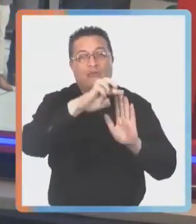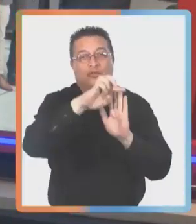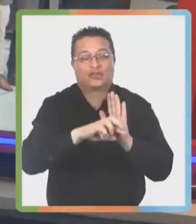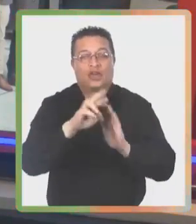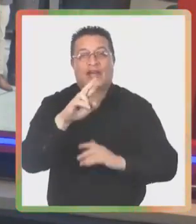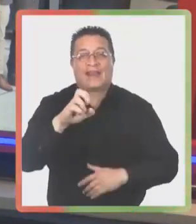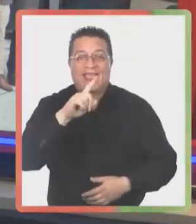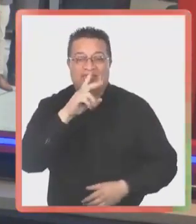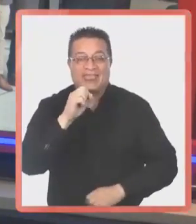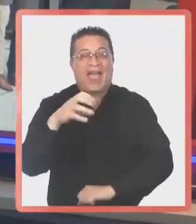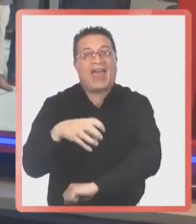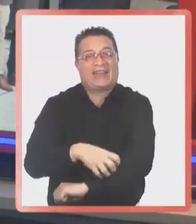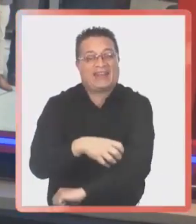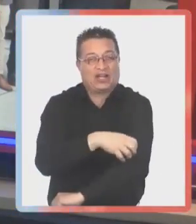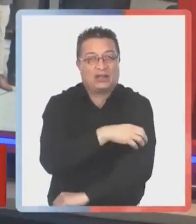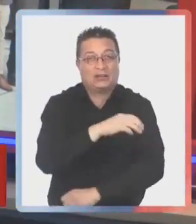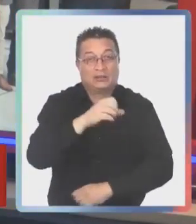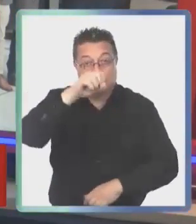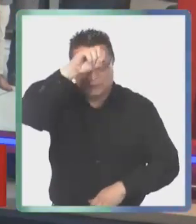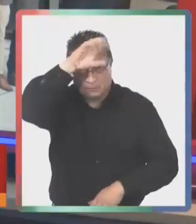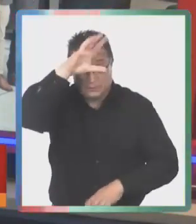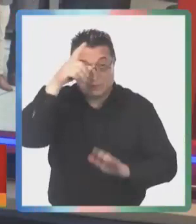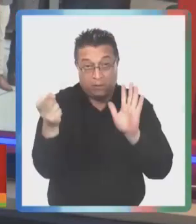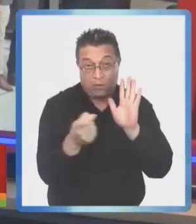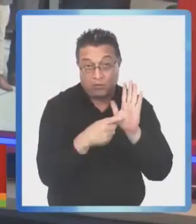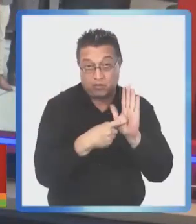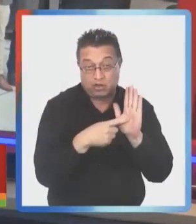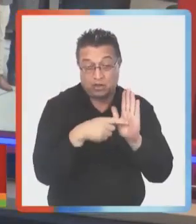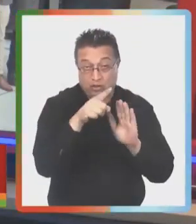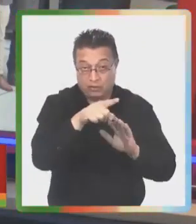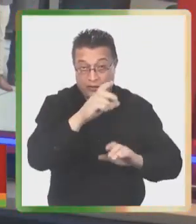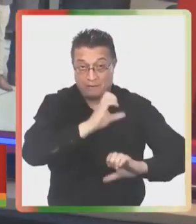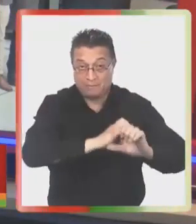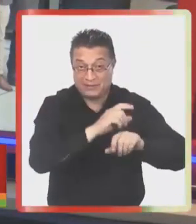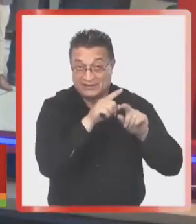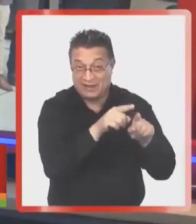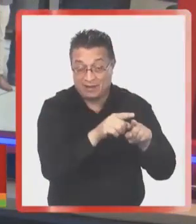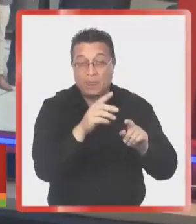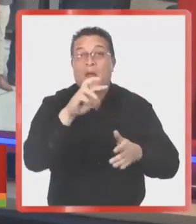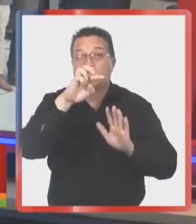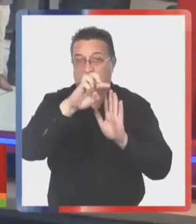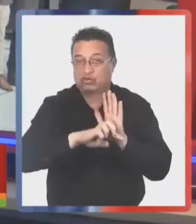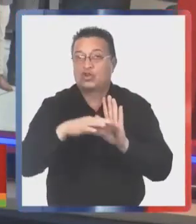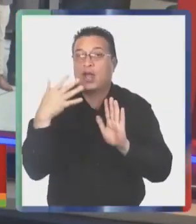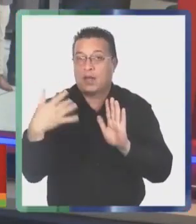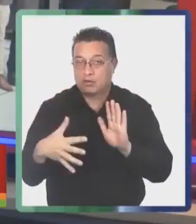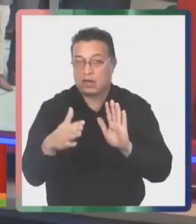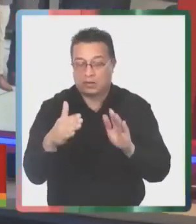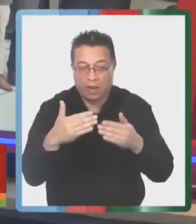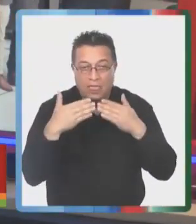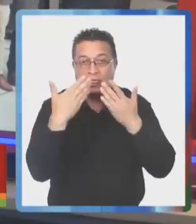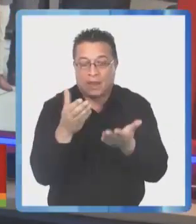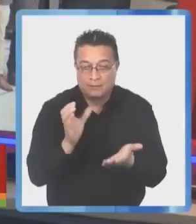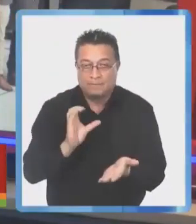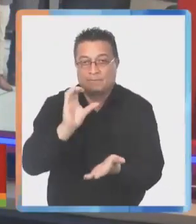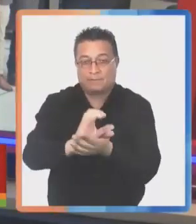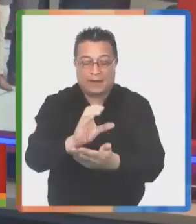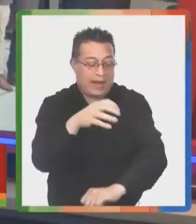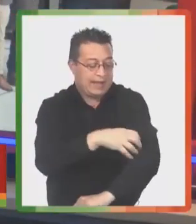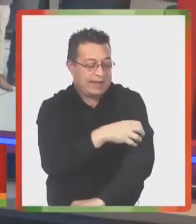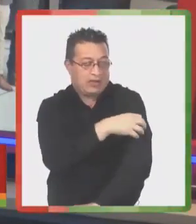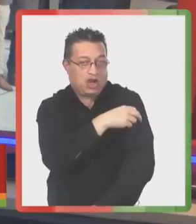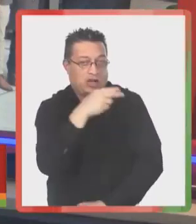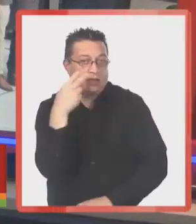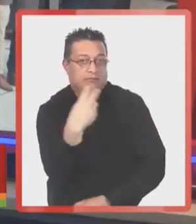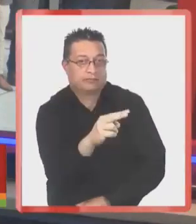al proyecto de rentas regionales. El royalty a las empresas mineras es también otro proyecto clave que entregará financiamiento